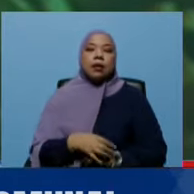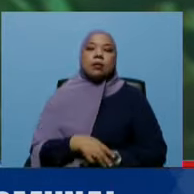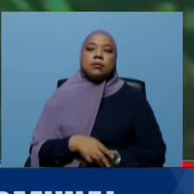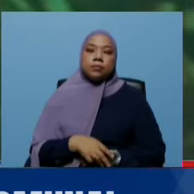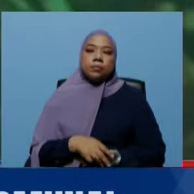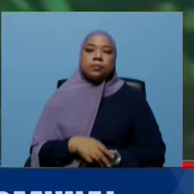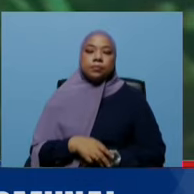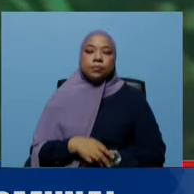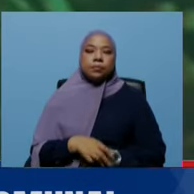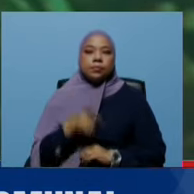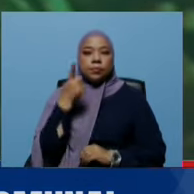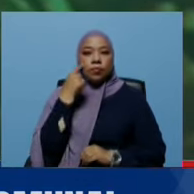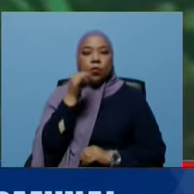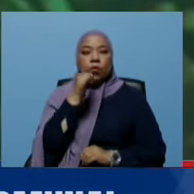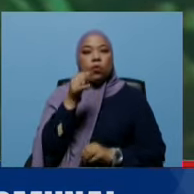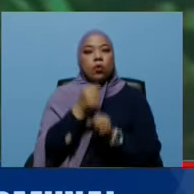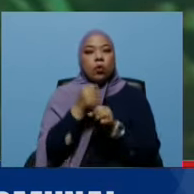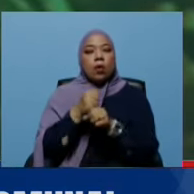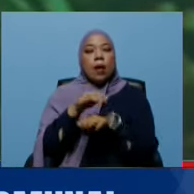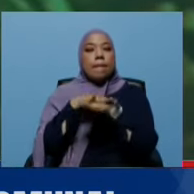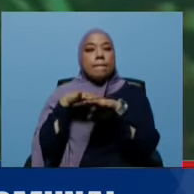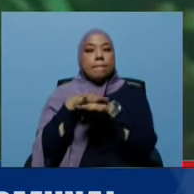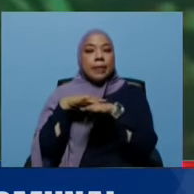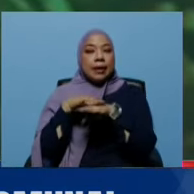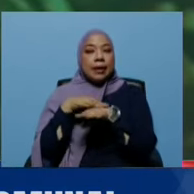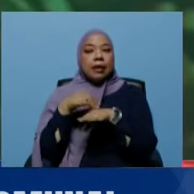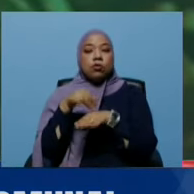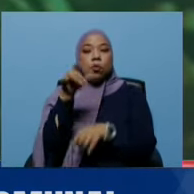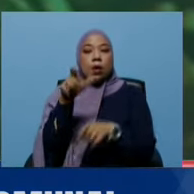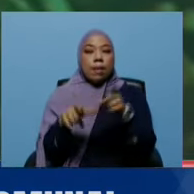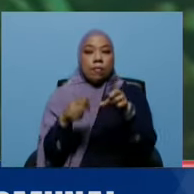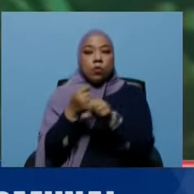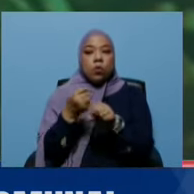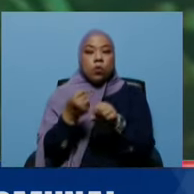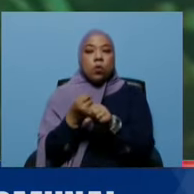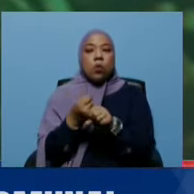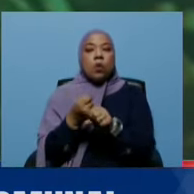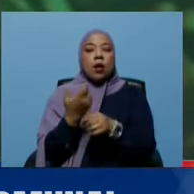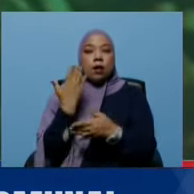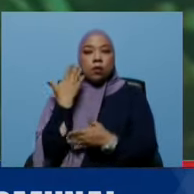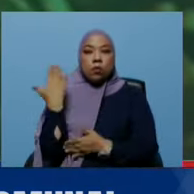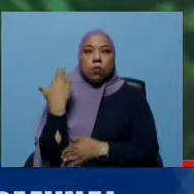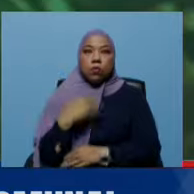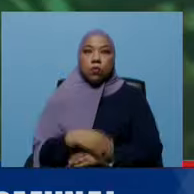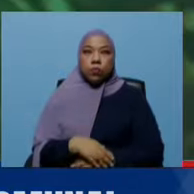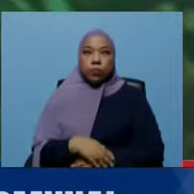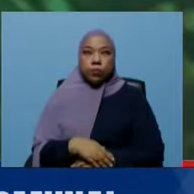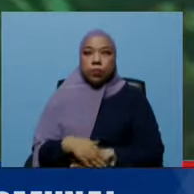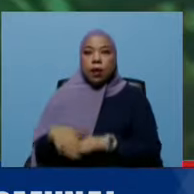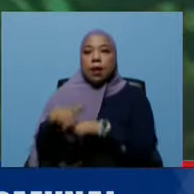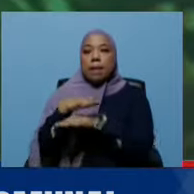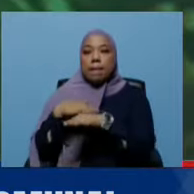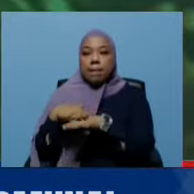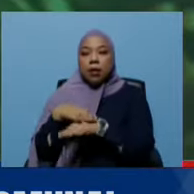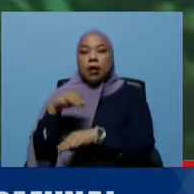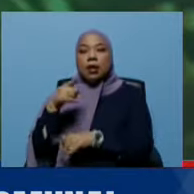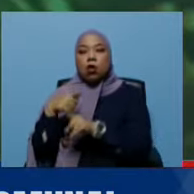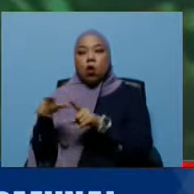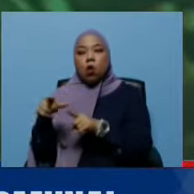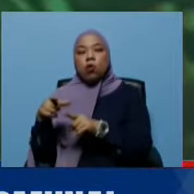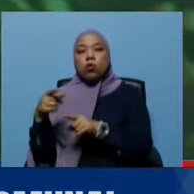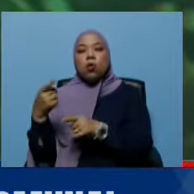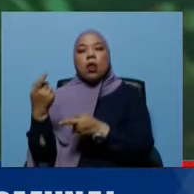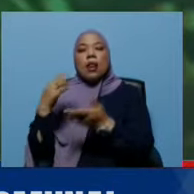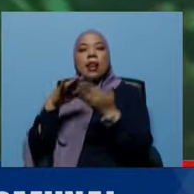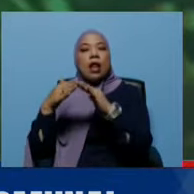porque yo he estado al tanto, informado por el ministro Menry, por el ministro Ángel Prado, por